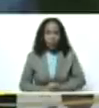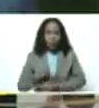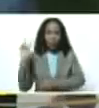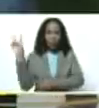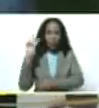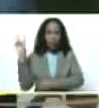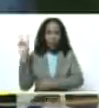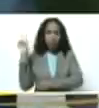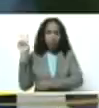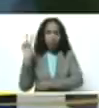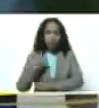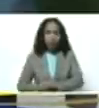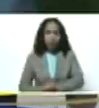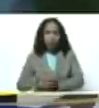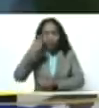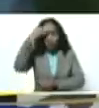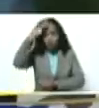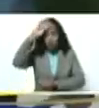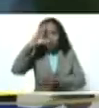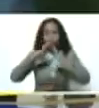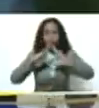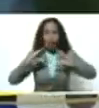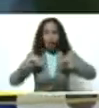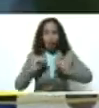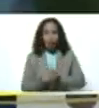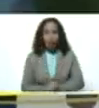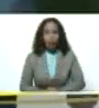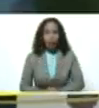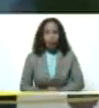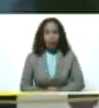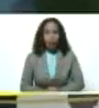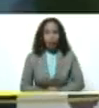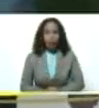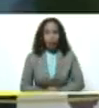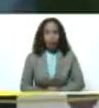Venezuela, Cuba y Nicaragua.